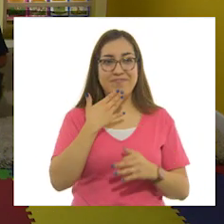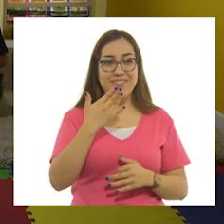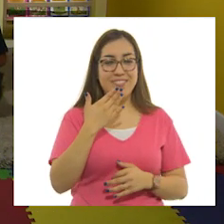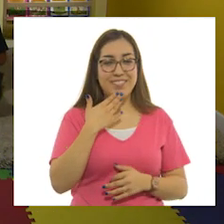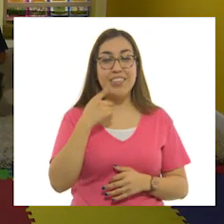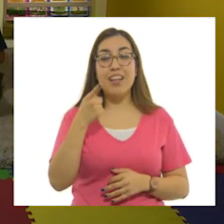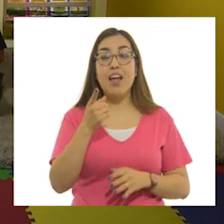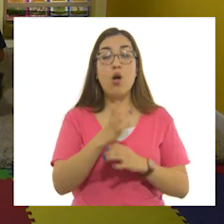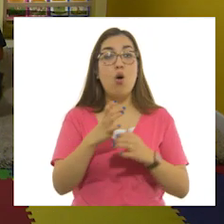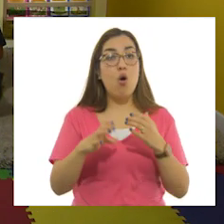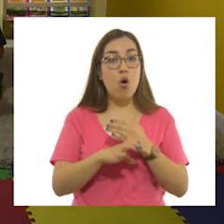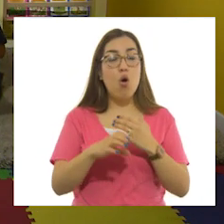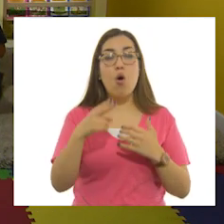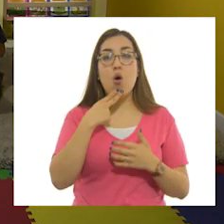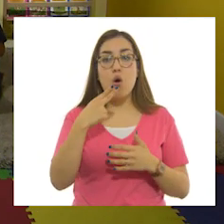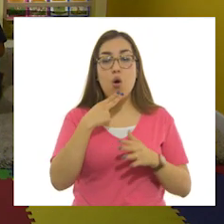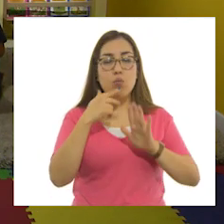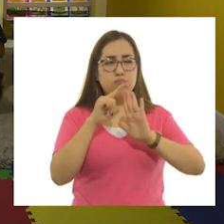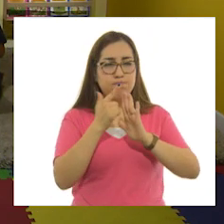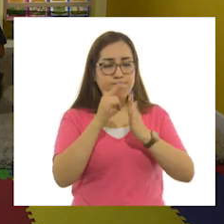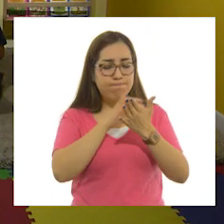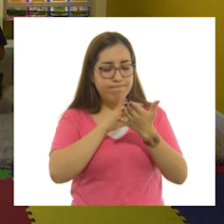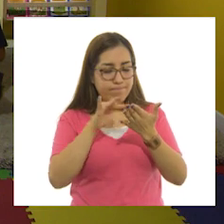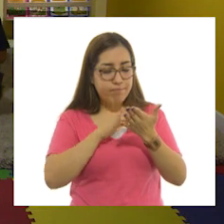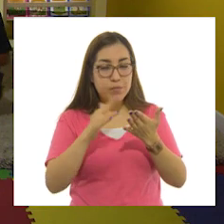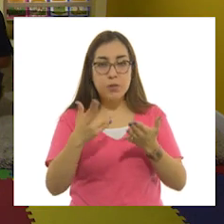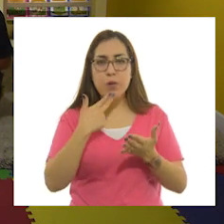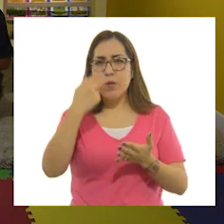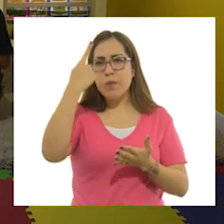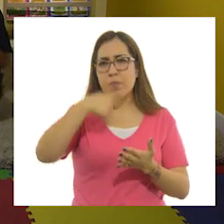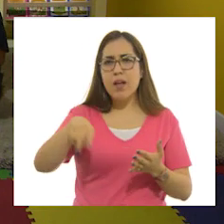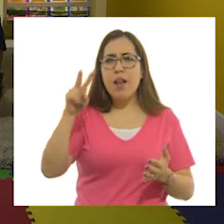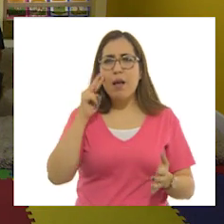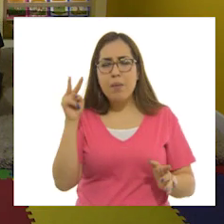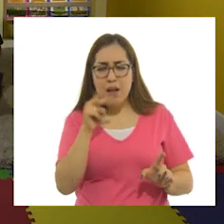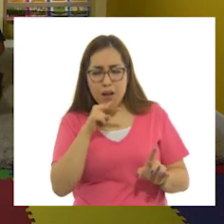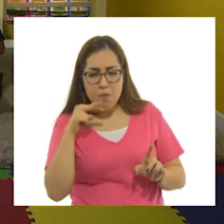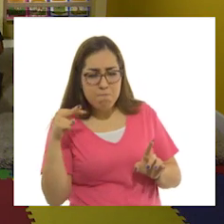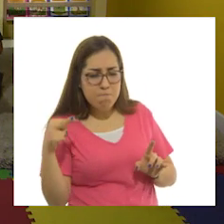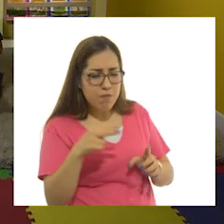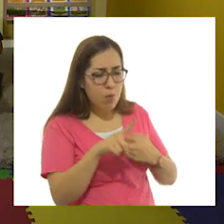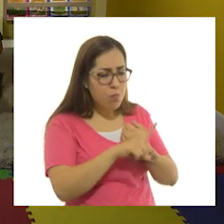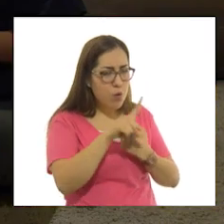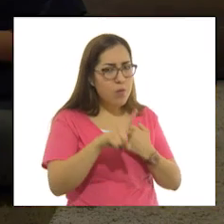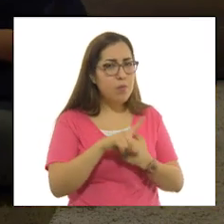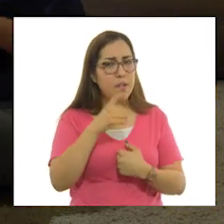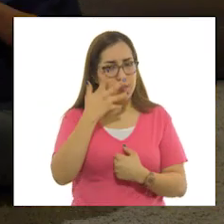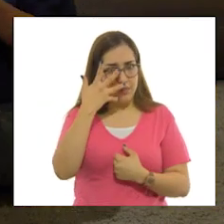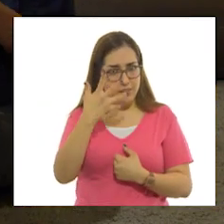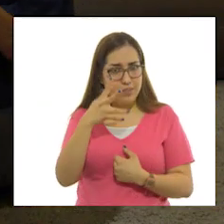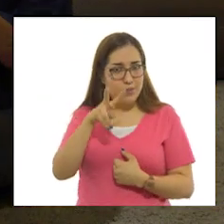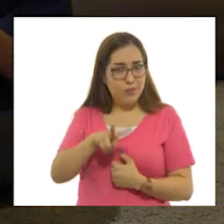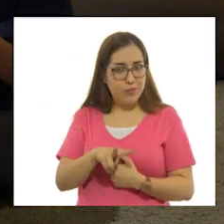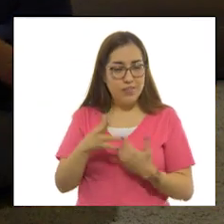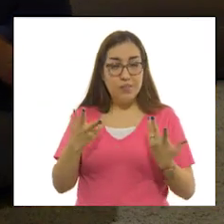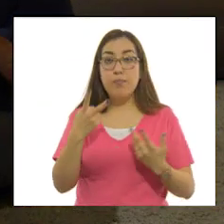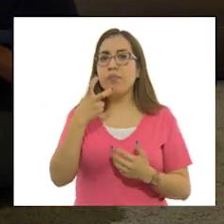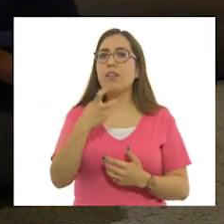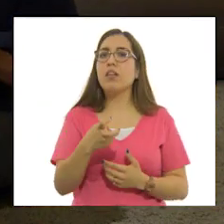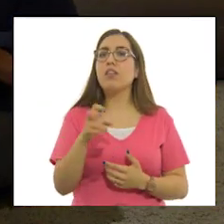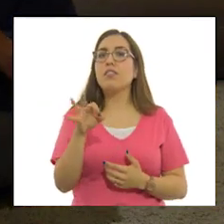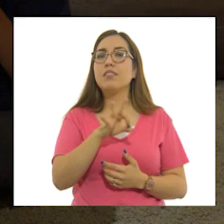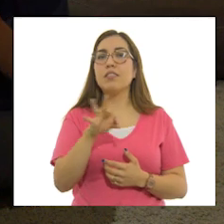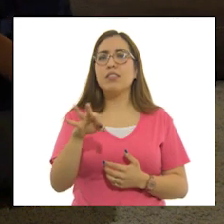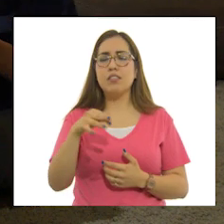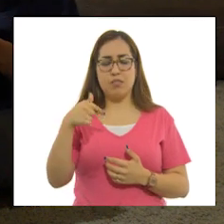literarios pueden ser un camino para intentar mirar de otro modo las situaciones reales nos permitirán salir de nosotros